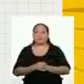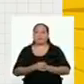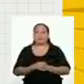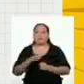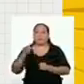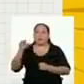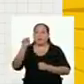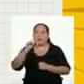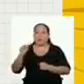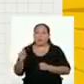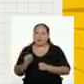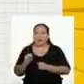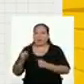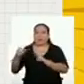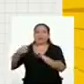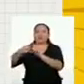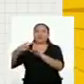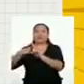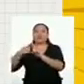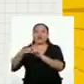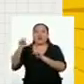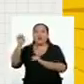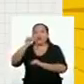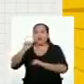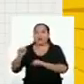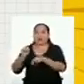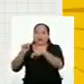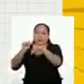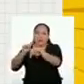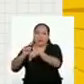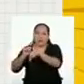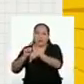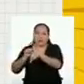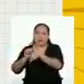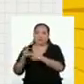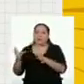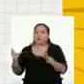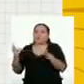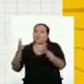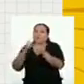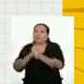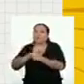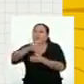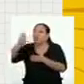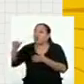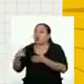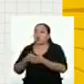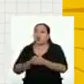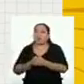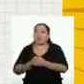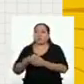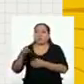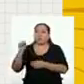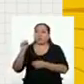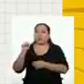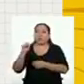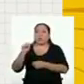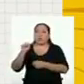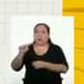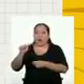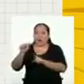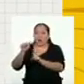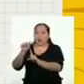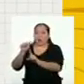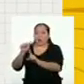S sub n es lo que estamos buscando. La suma del dinero que tendrías en total. A sub 1 es el primer